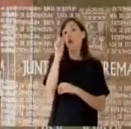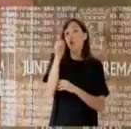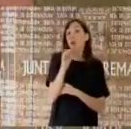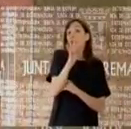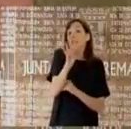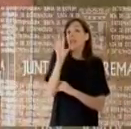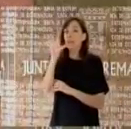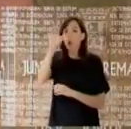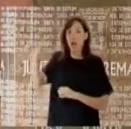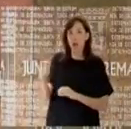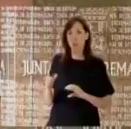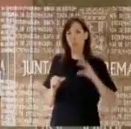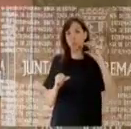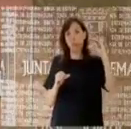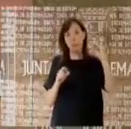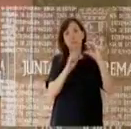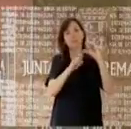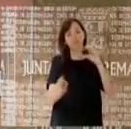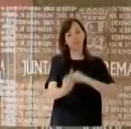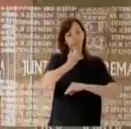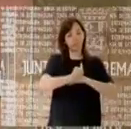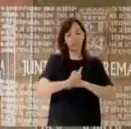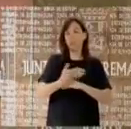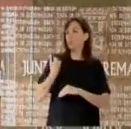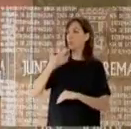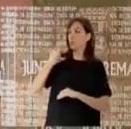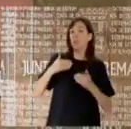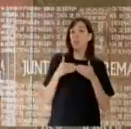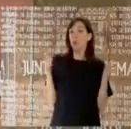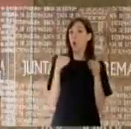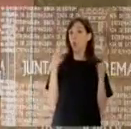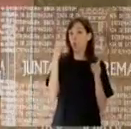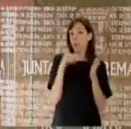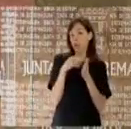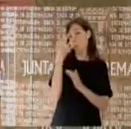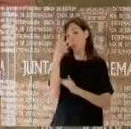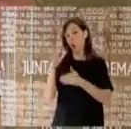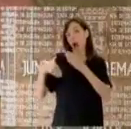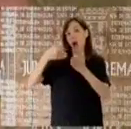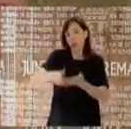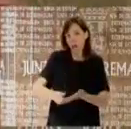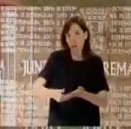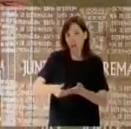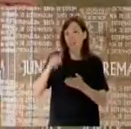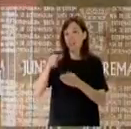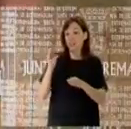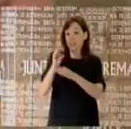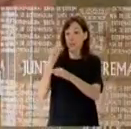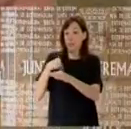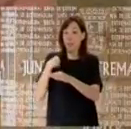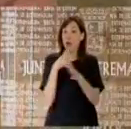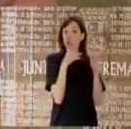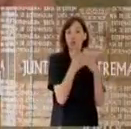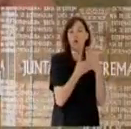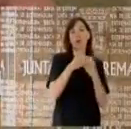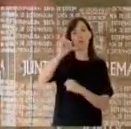528.887,45 euros. Estas son unas labores, un encargo que se viene haciendo desde el año 2004 y que necesita de la autorización previa del Consejo de Gobierno para